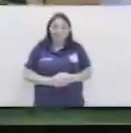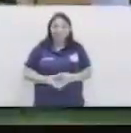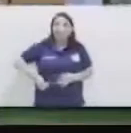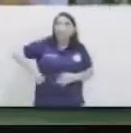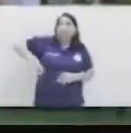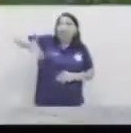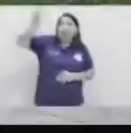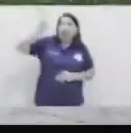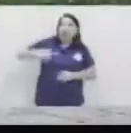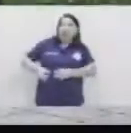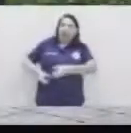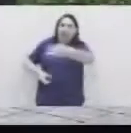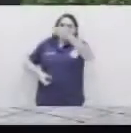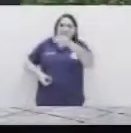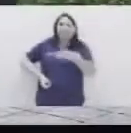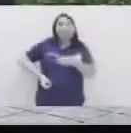quiero.